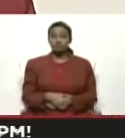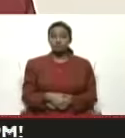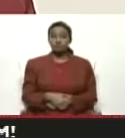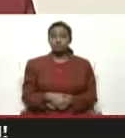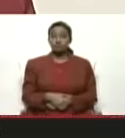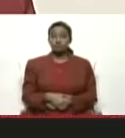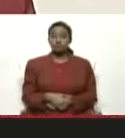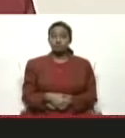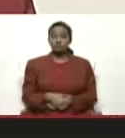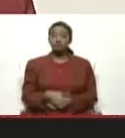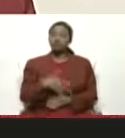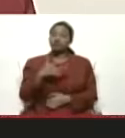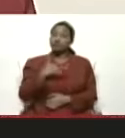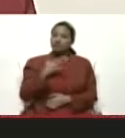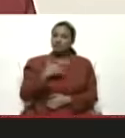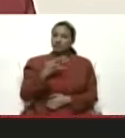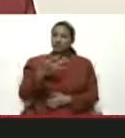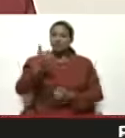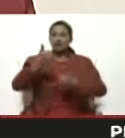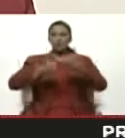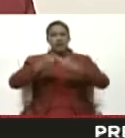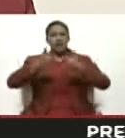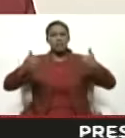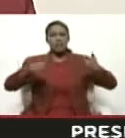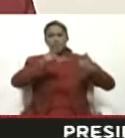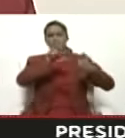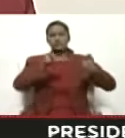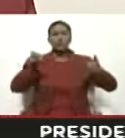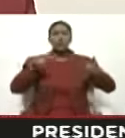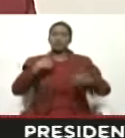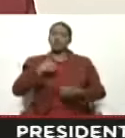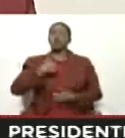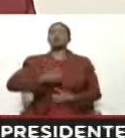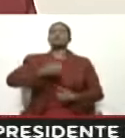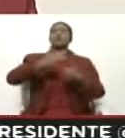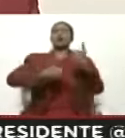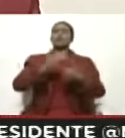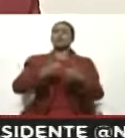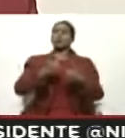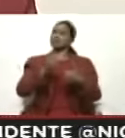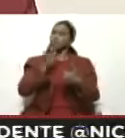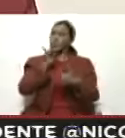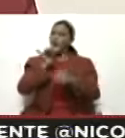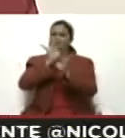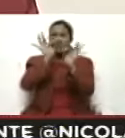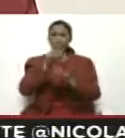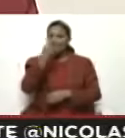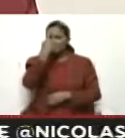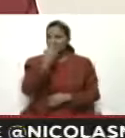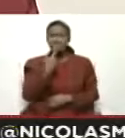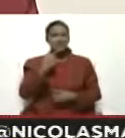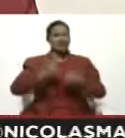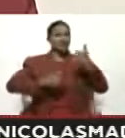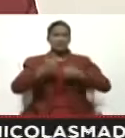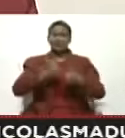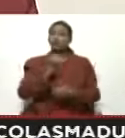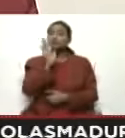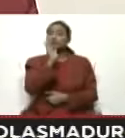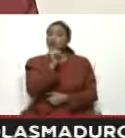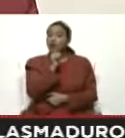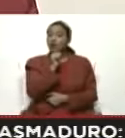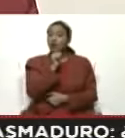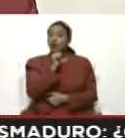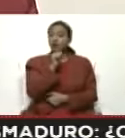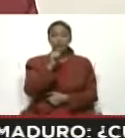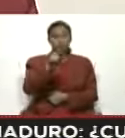Se sienten candidatos y no son candidatos, o candidatas y no son candidatas. Pero es un problema que lo resuelve un médico, un